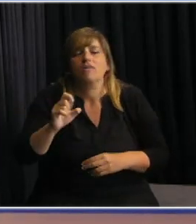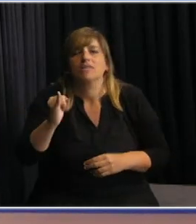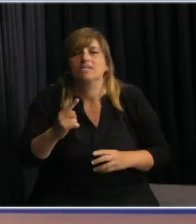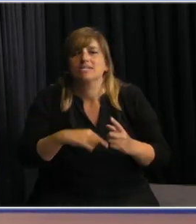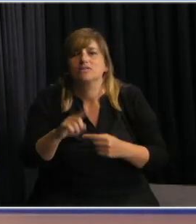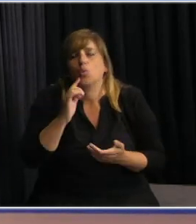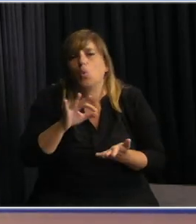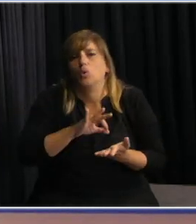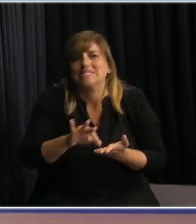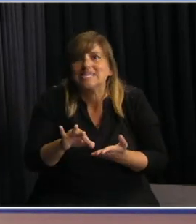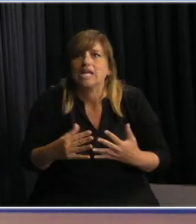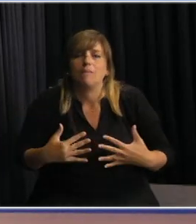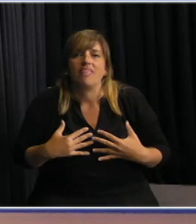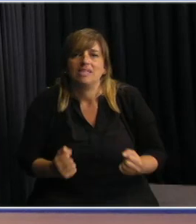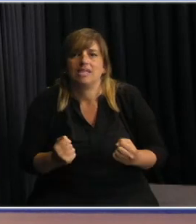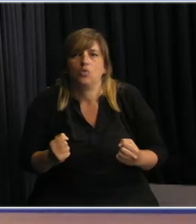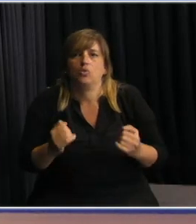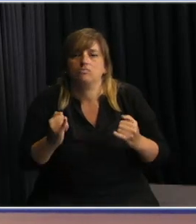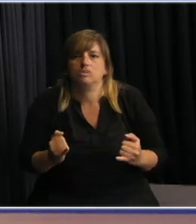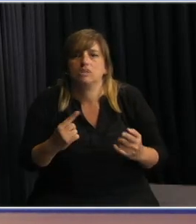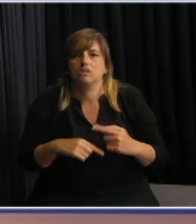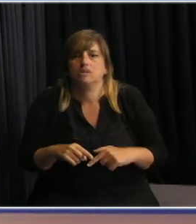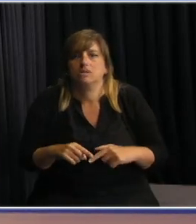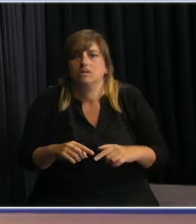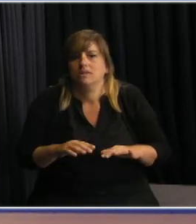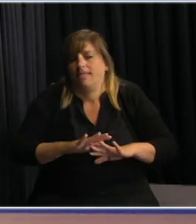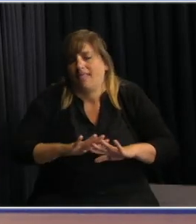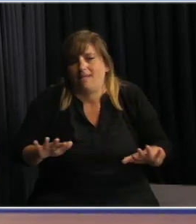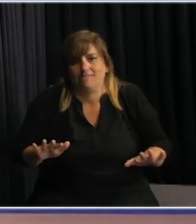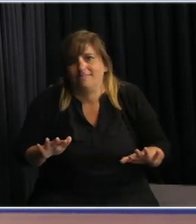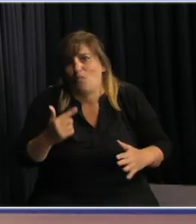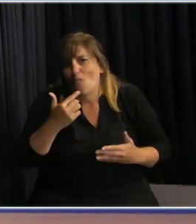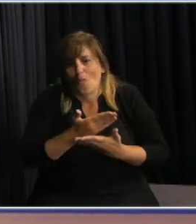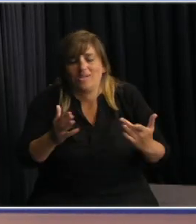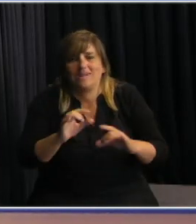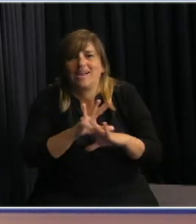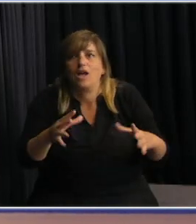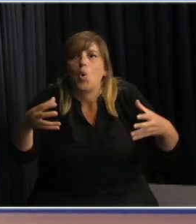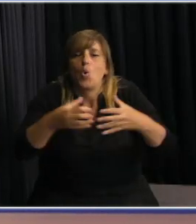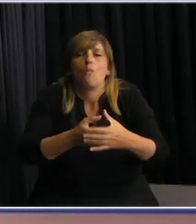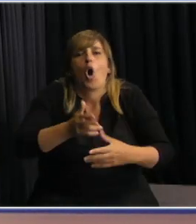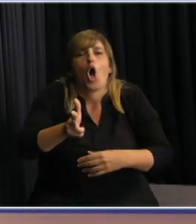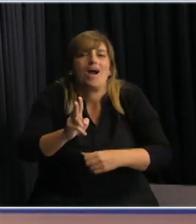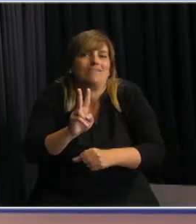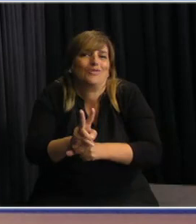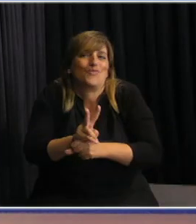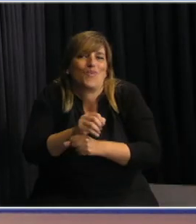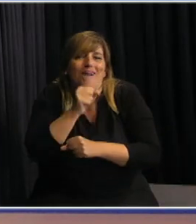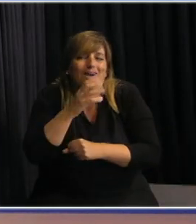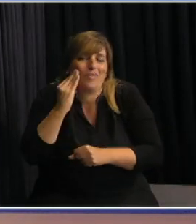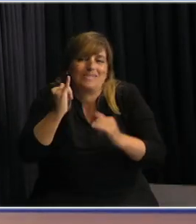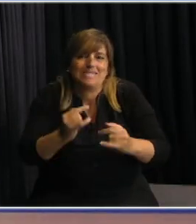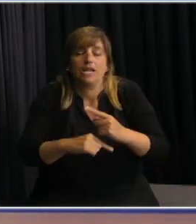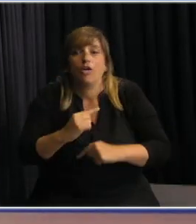el sistema de salud se explica por sí solo, los residenciales también,